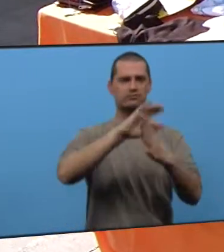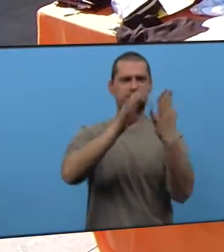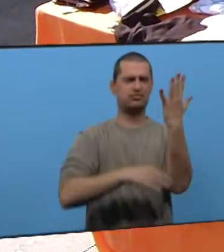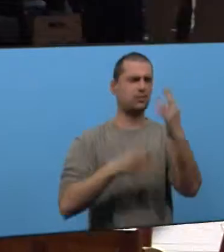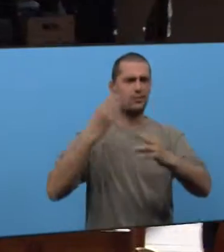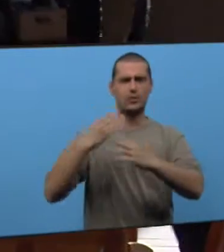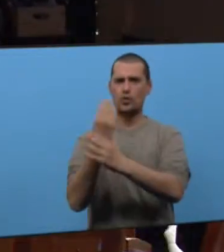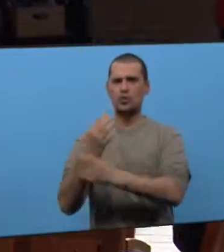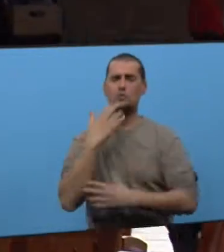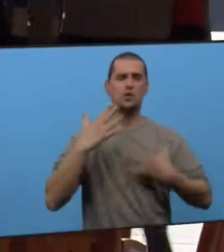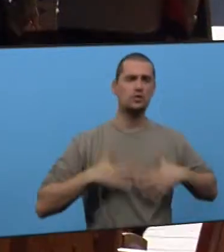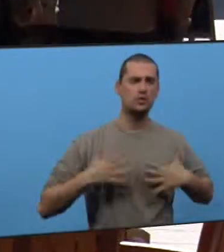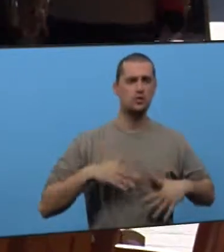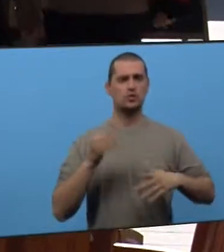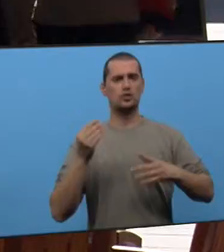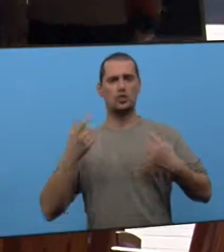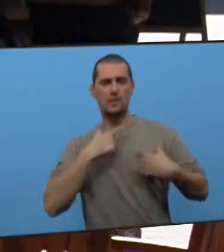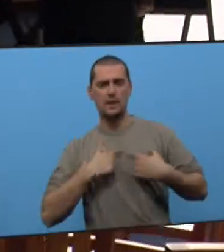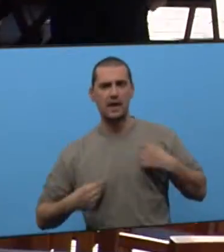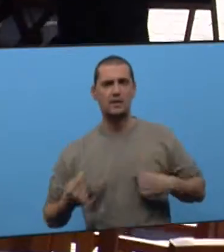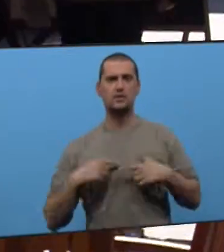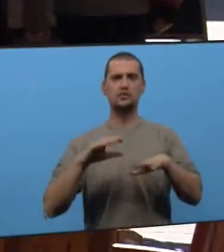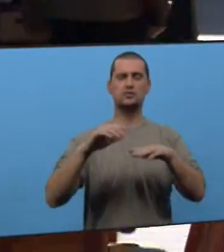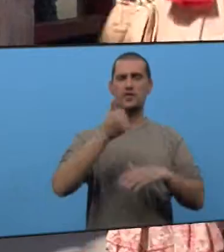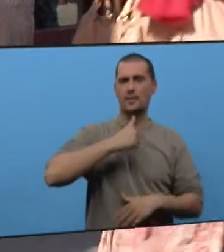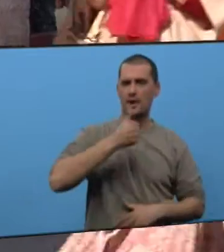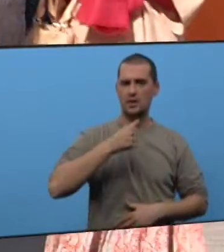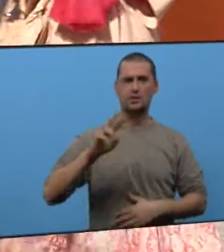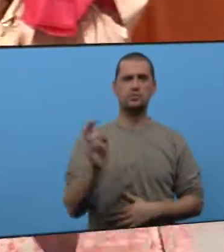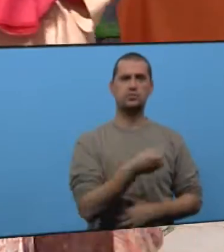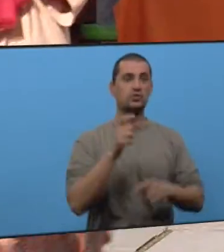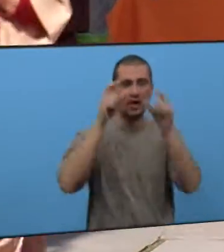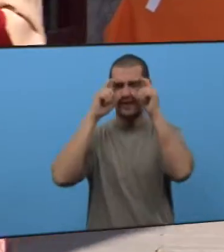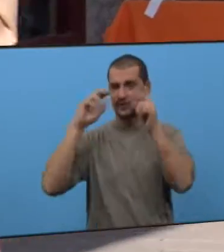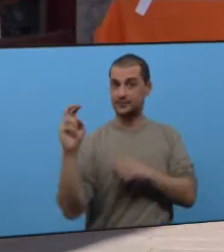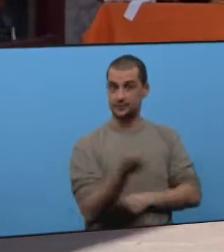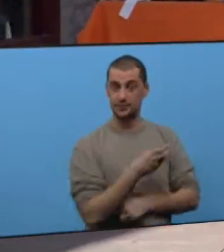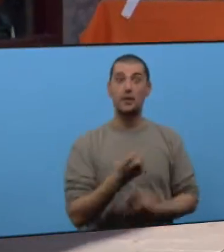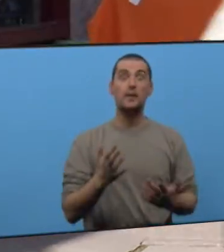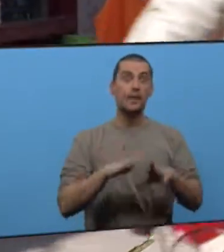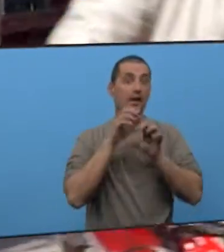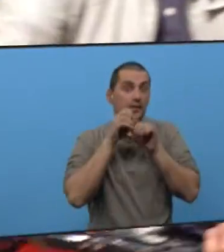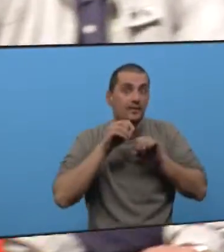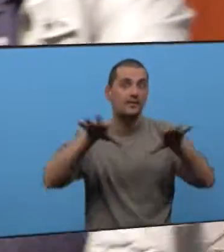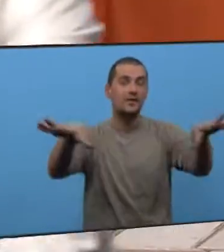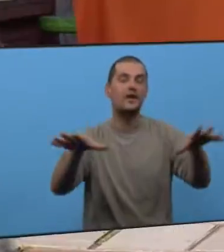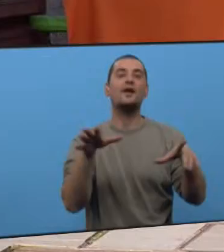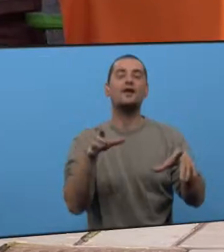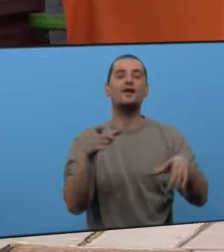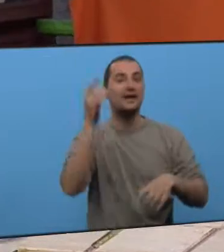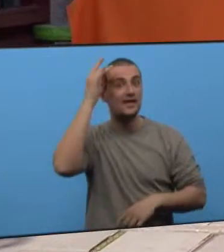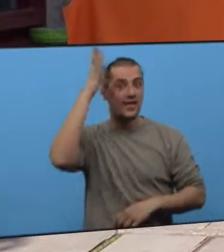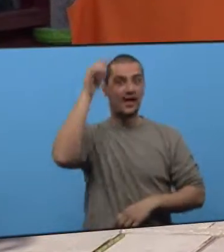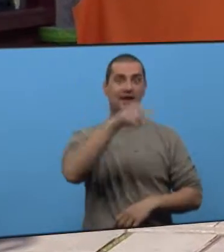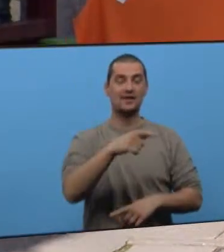de produtos, desde roupa, complementos, calzado, lencería, xoias ou gafas. Para a súa difusión, a iniciativa contou unha vez máis